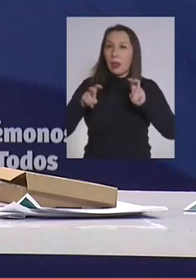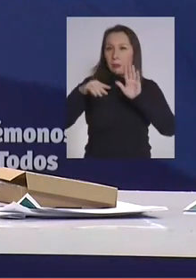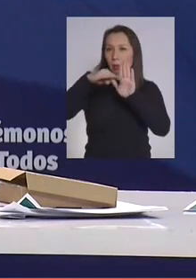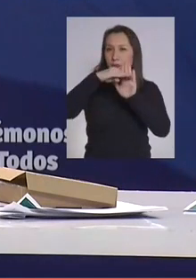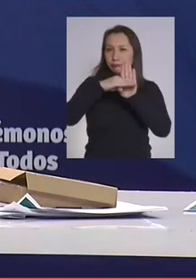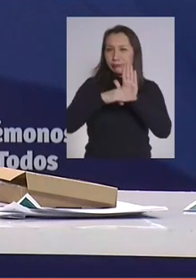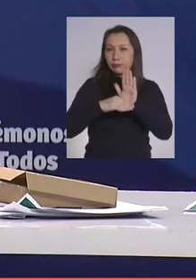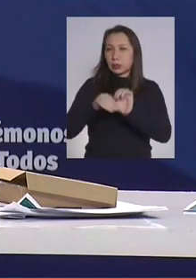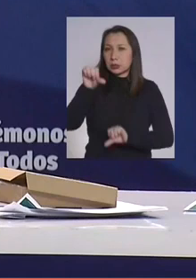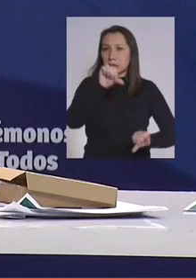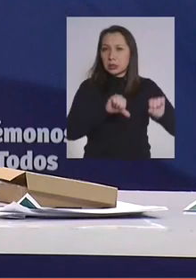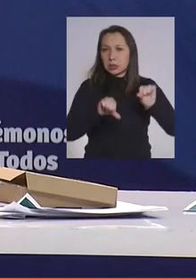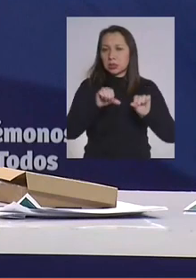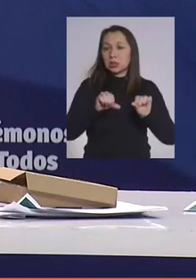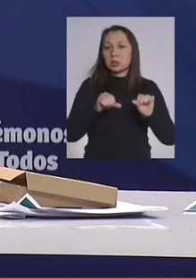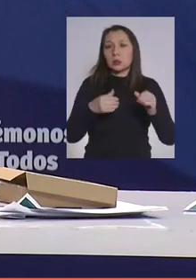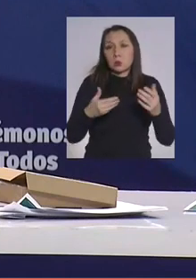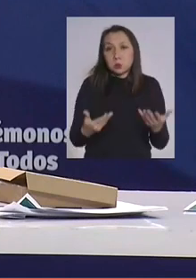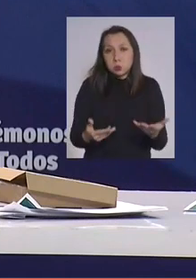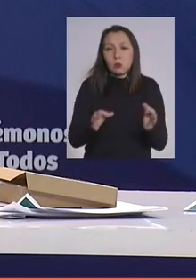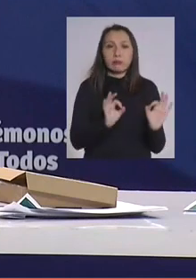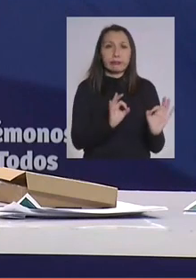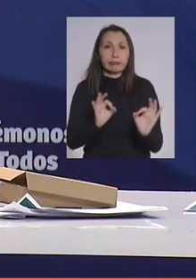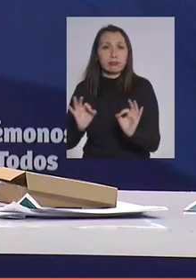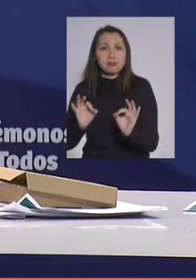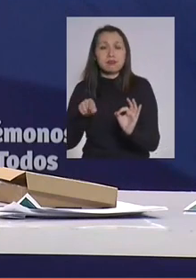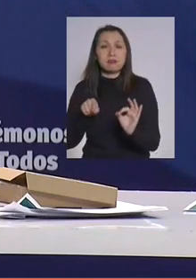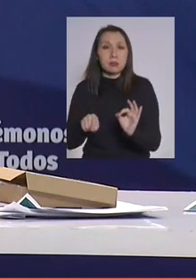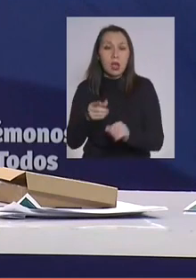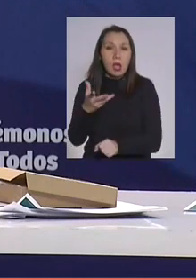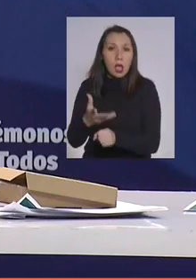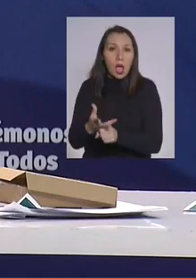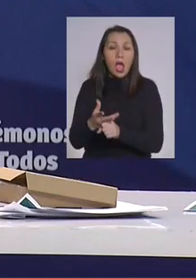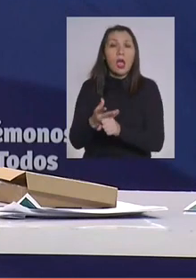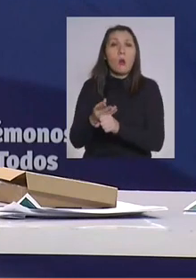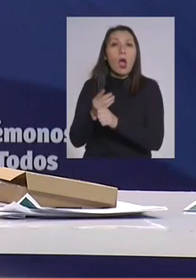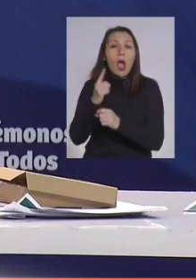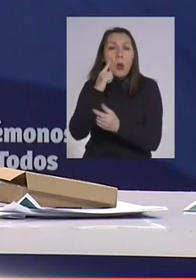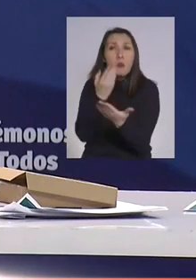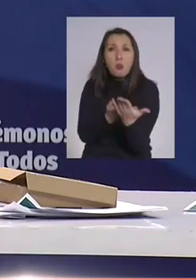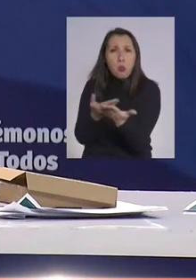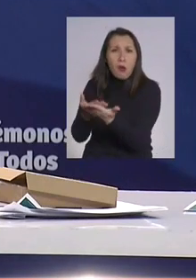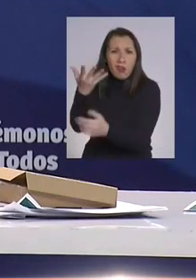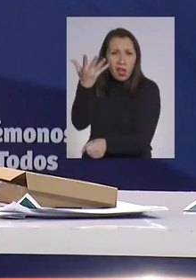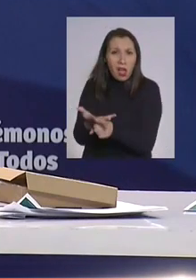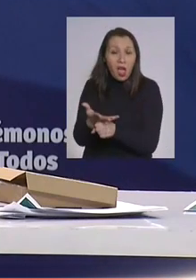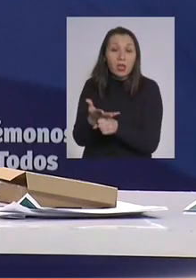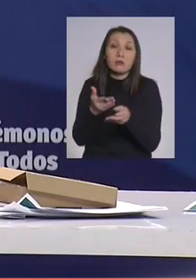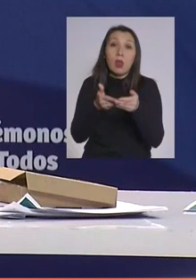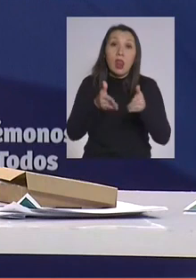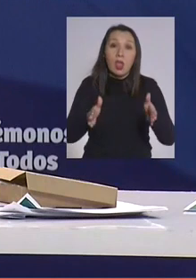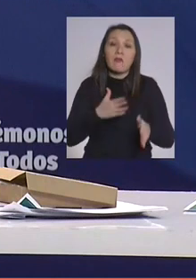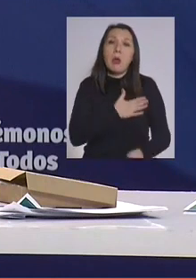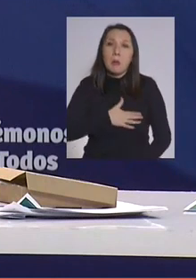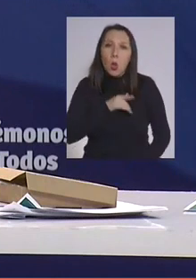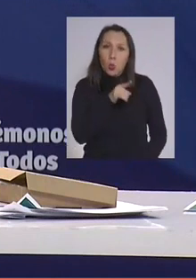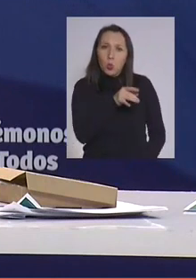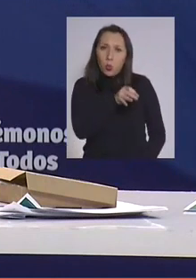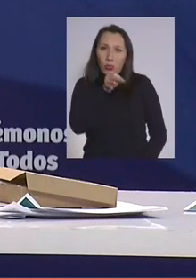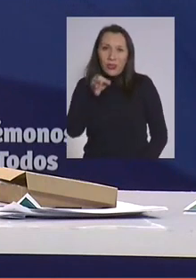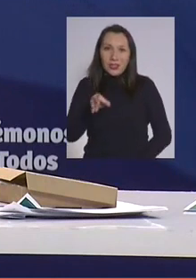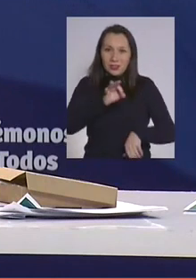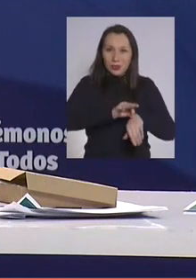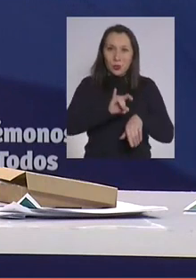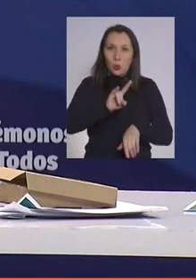científicos y lógicos y basados en la evidencia me gusta mucho lo que usted dice